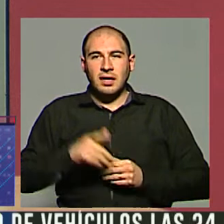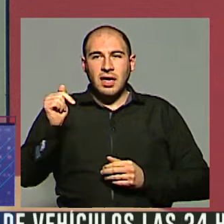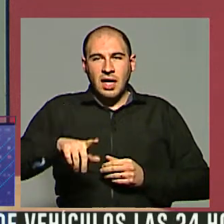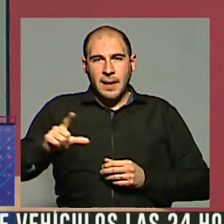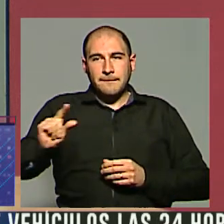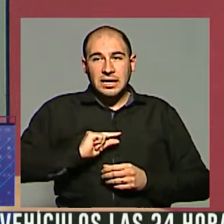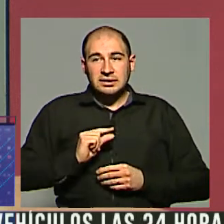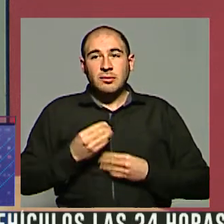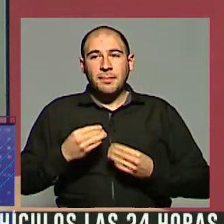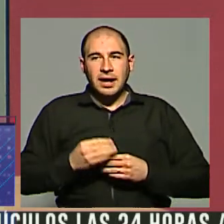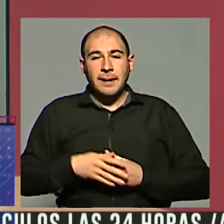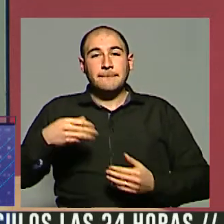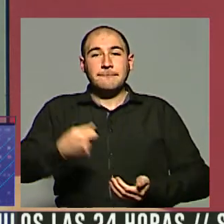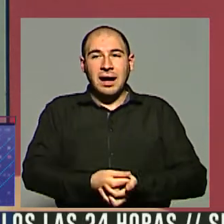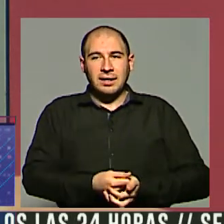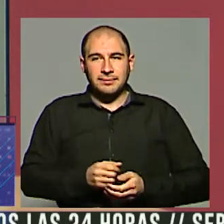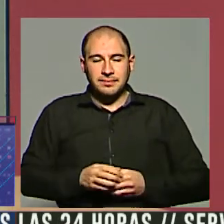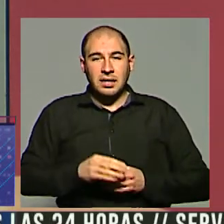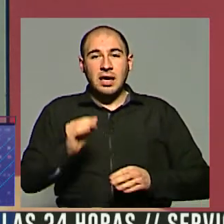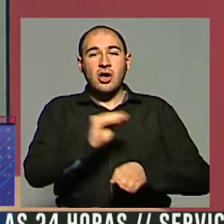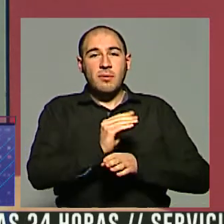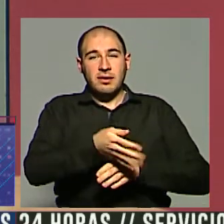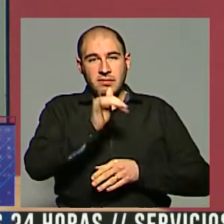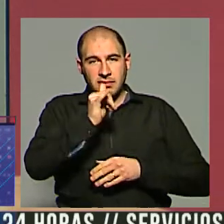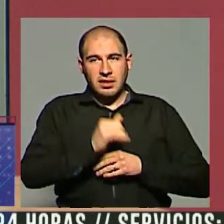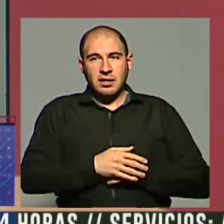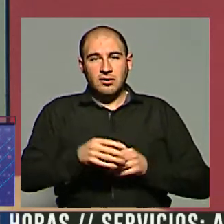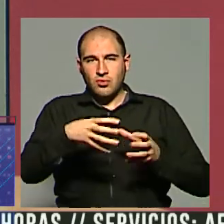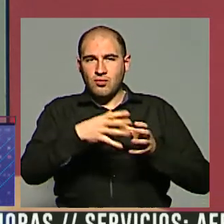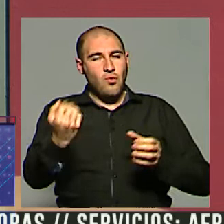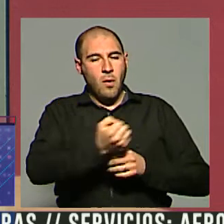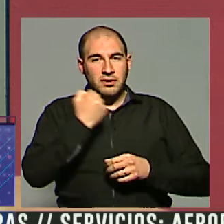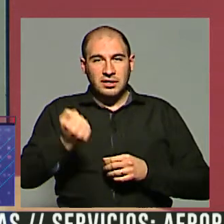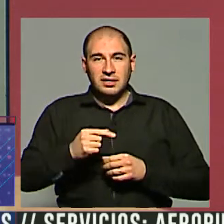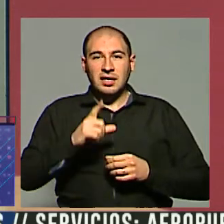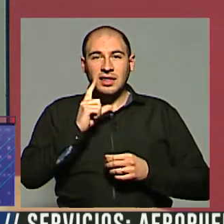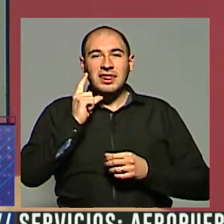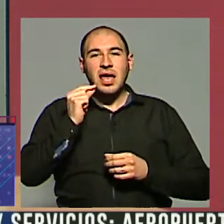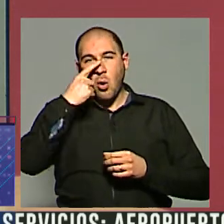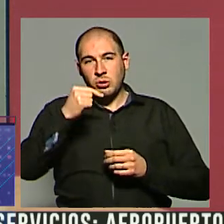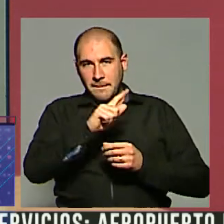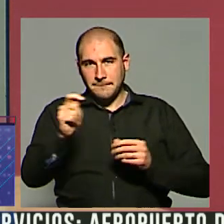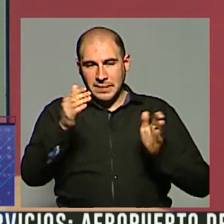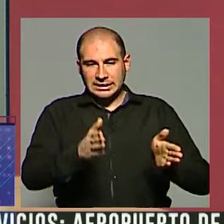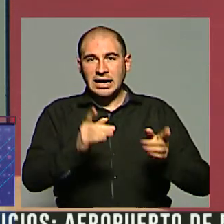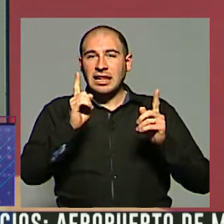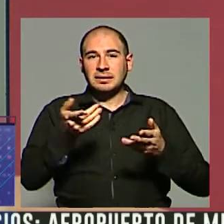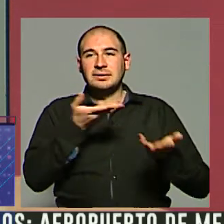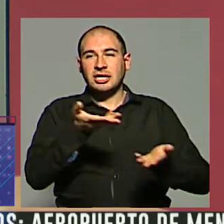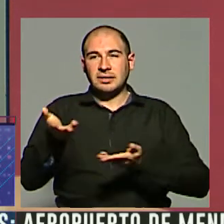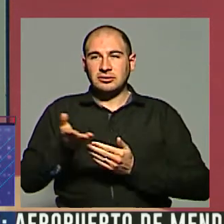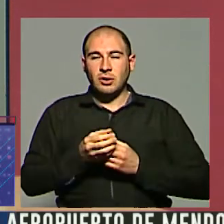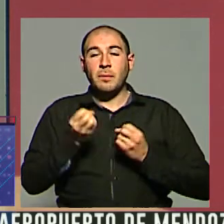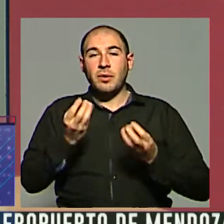de créditos para pagar alimentos y bebidas, que es el rubro fundamental los últimos días del mes, y fundamentalmente servicios,